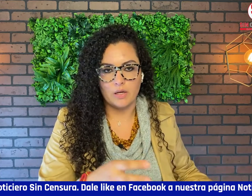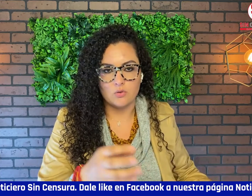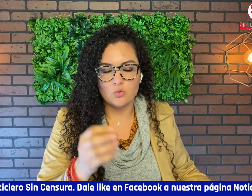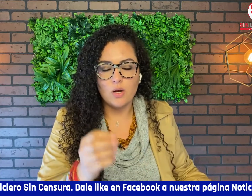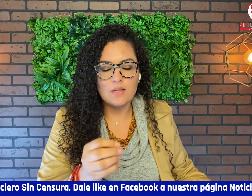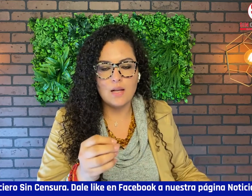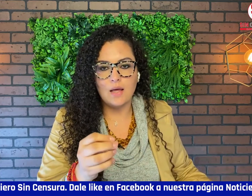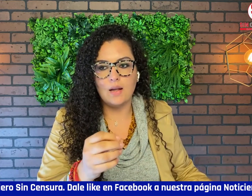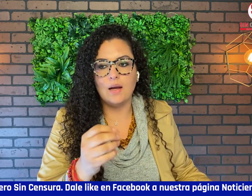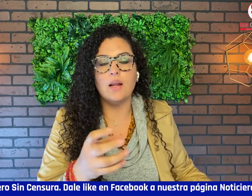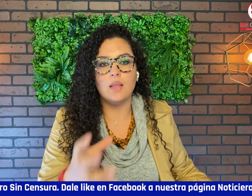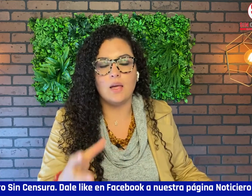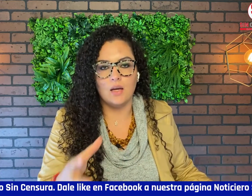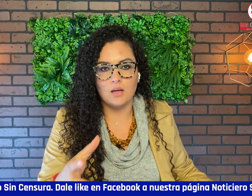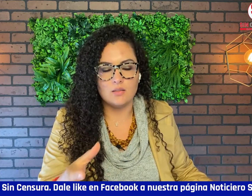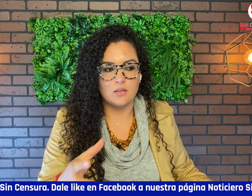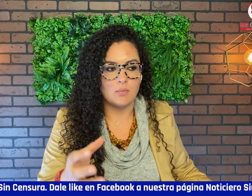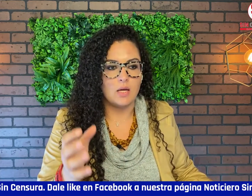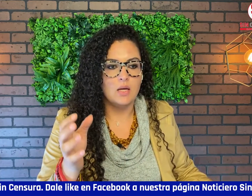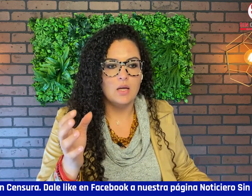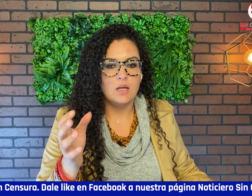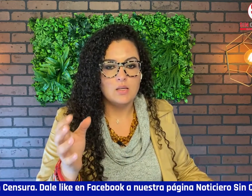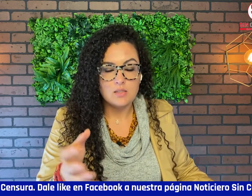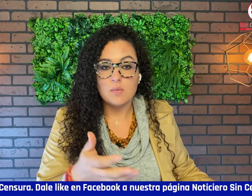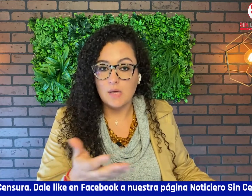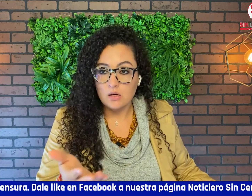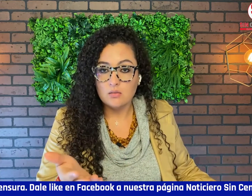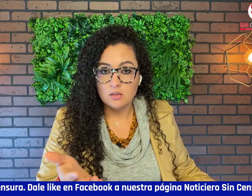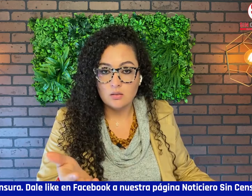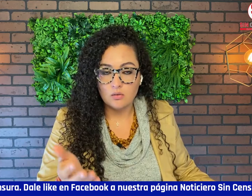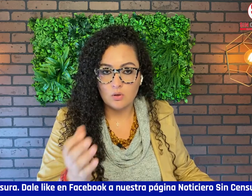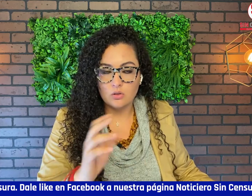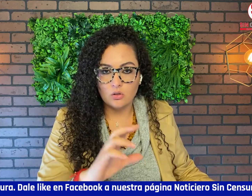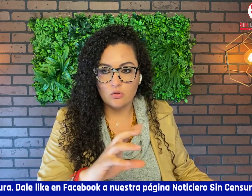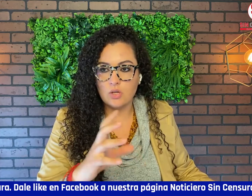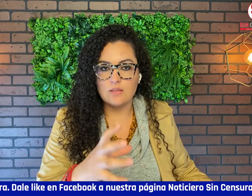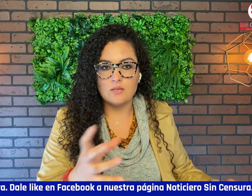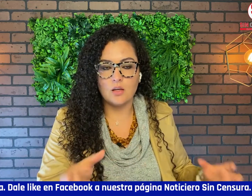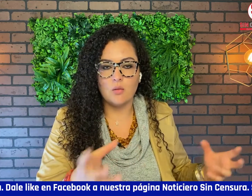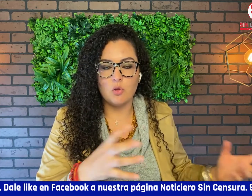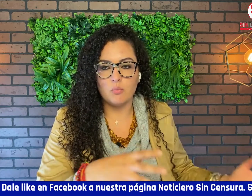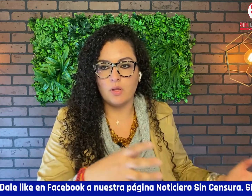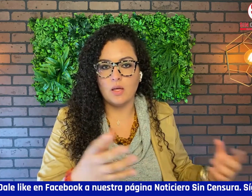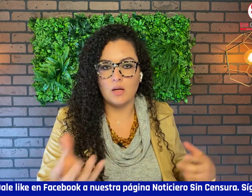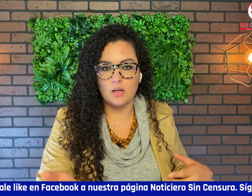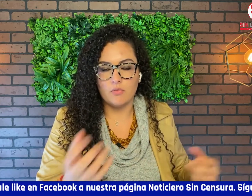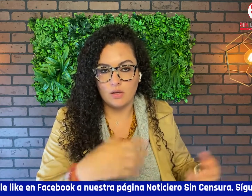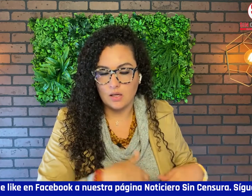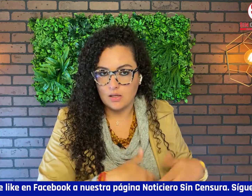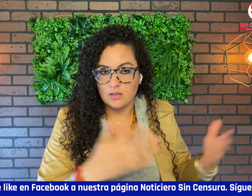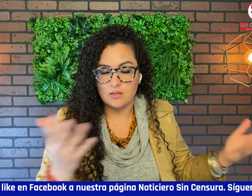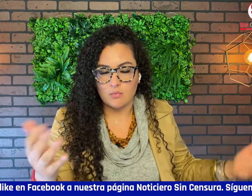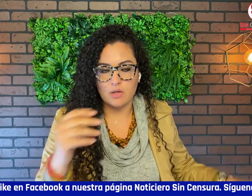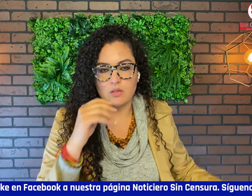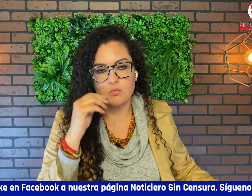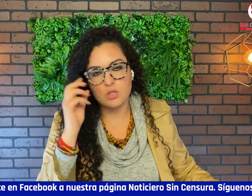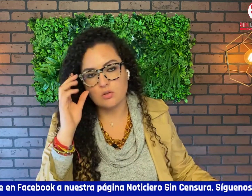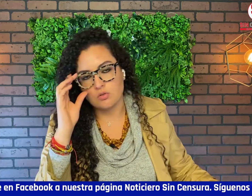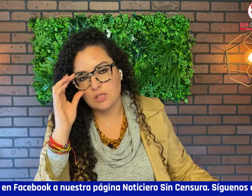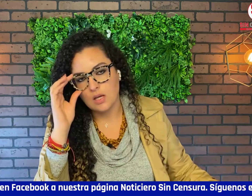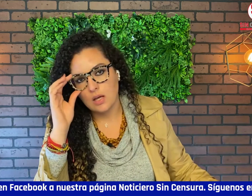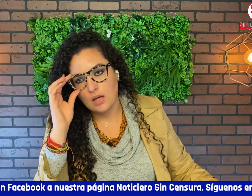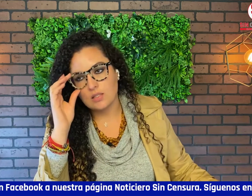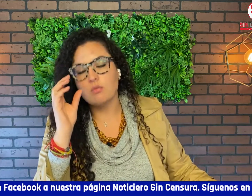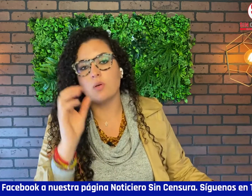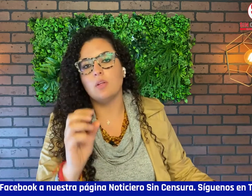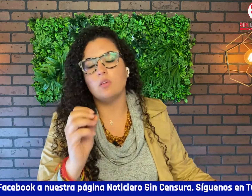contrataron Pegasus. ¿Cuál es la crítica en este tema? Si bien cuando se hace este cambio de PGR a FGR se desaparecen muchas